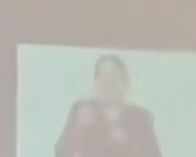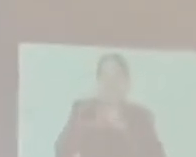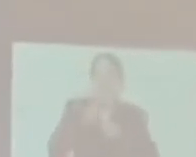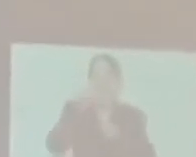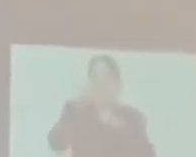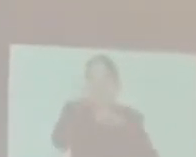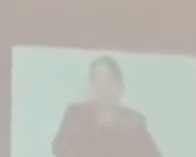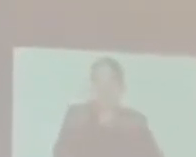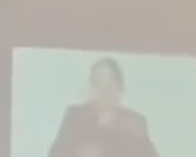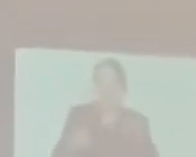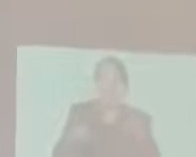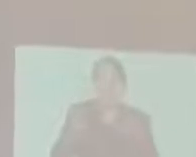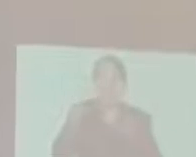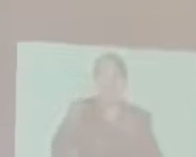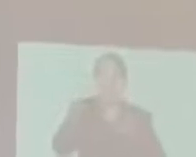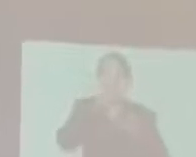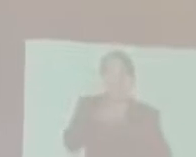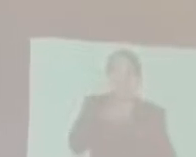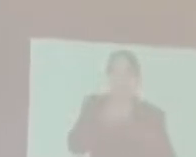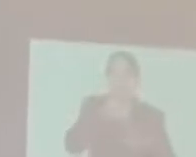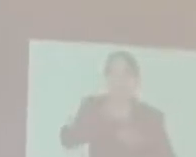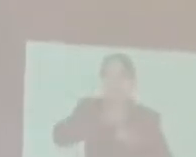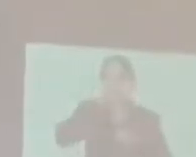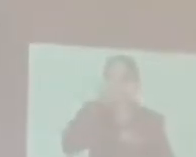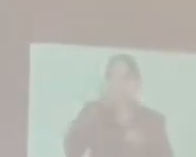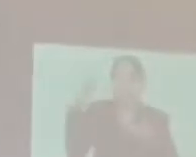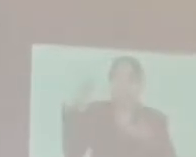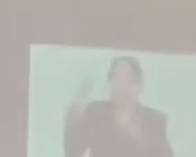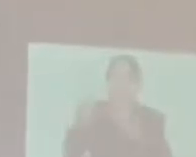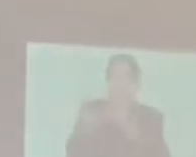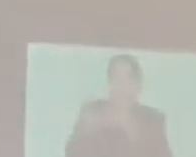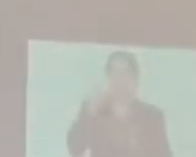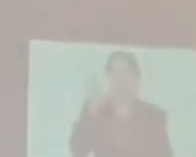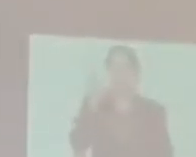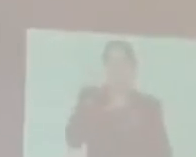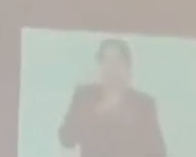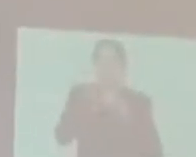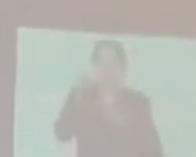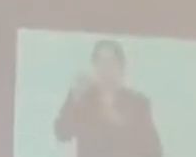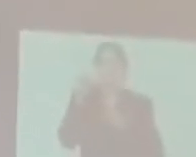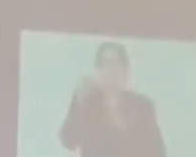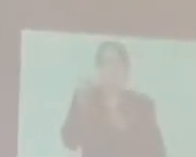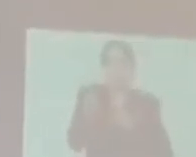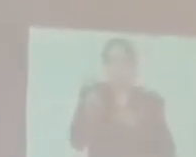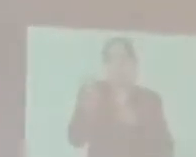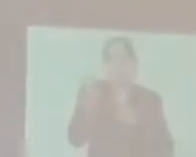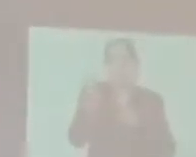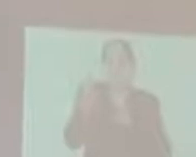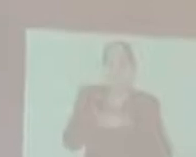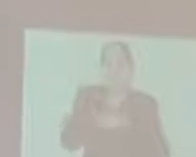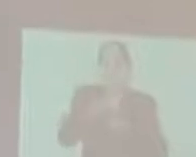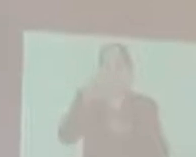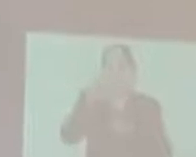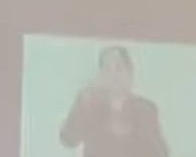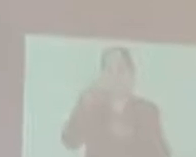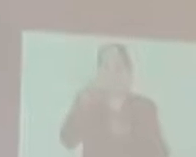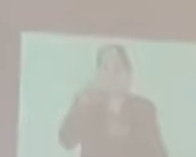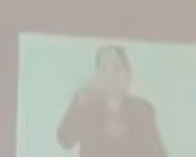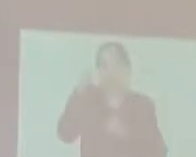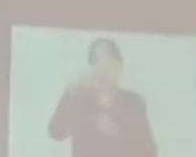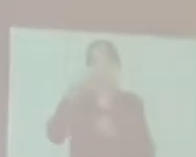127% más que lo captado durante el mismo periodo de 2021, y de los cuales 86% son